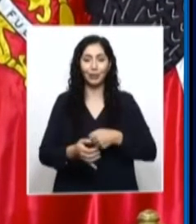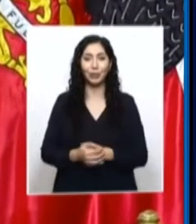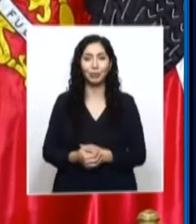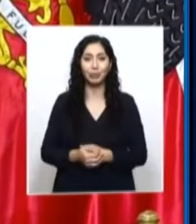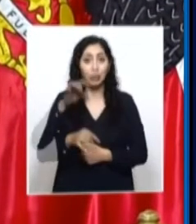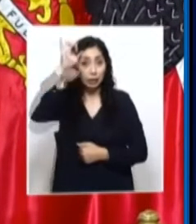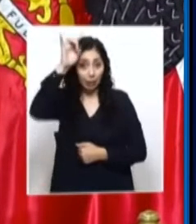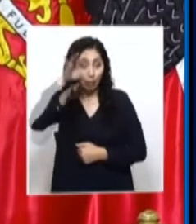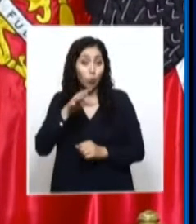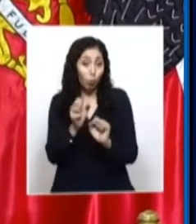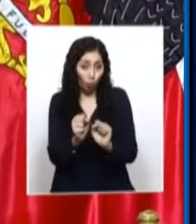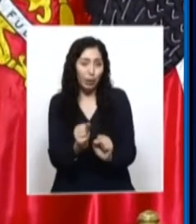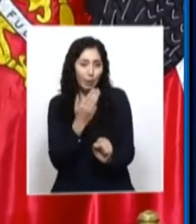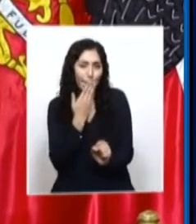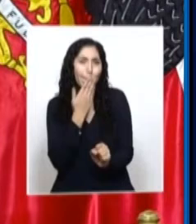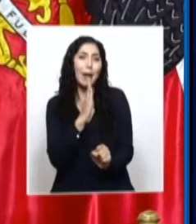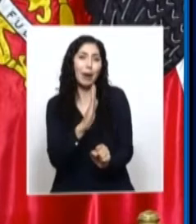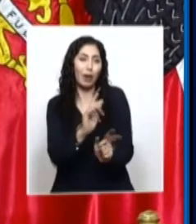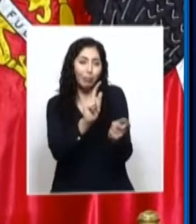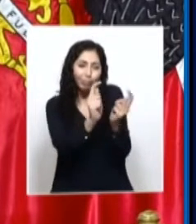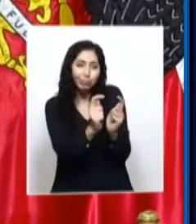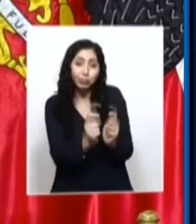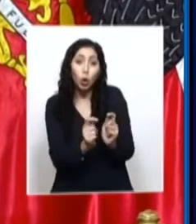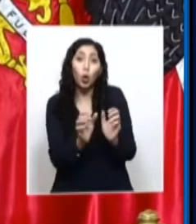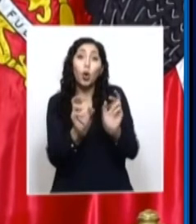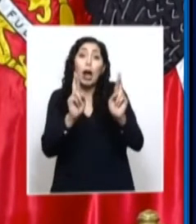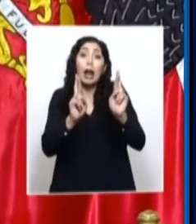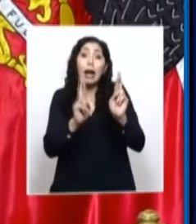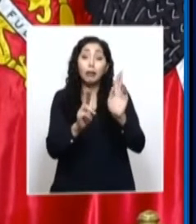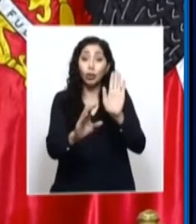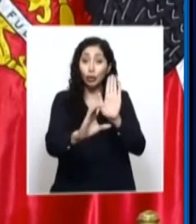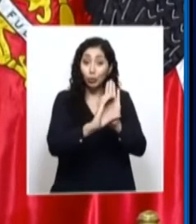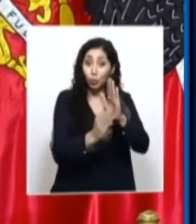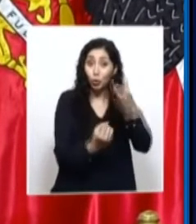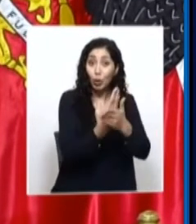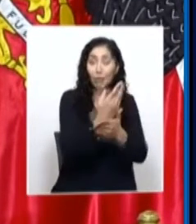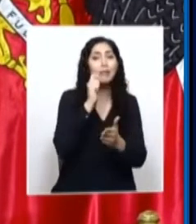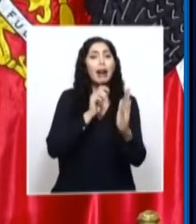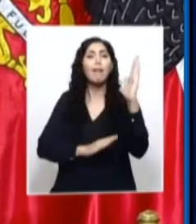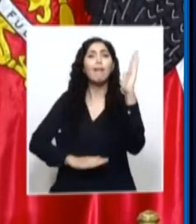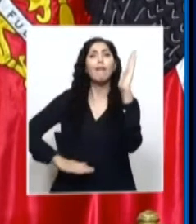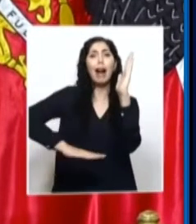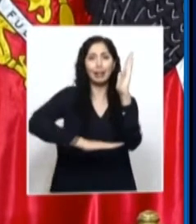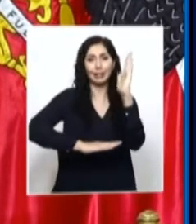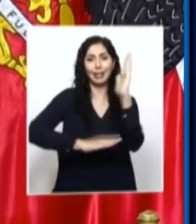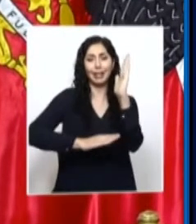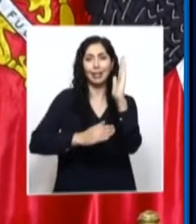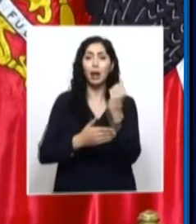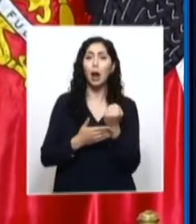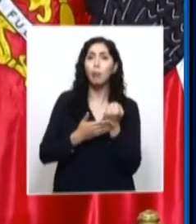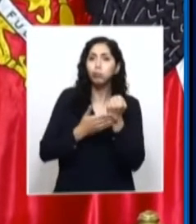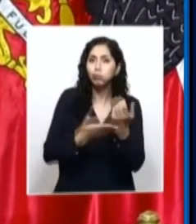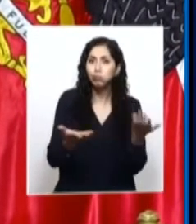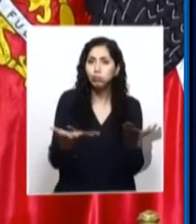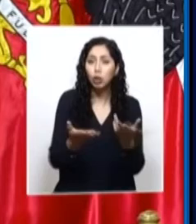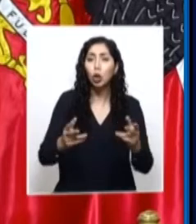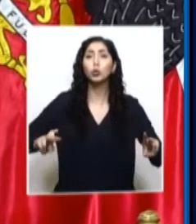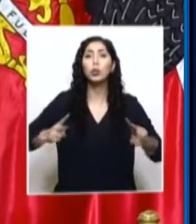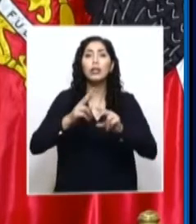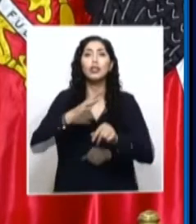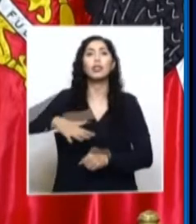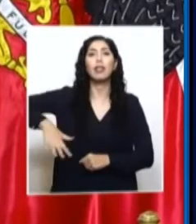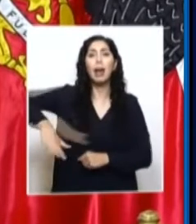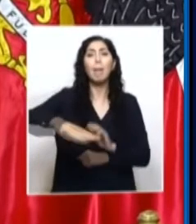originarios e indígenas. Por otro lado está la plurinacionalidad en un Estado como el chileno, que es una nación única,